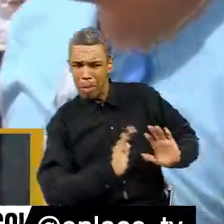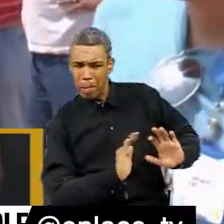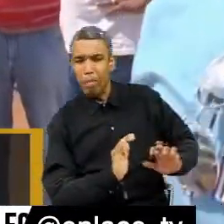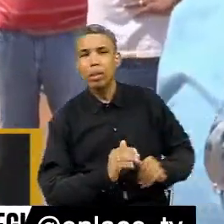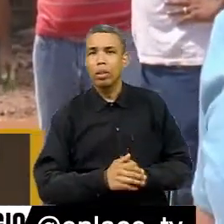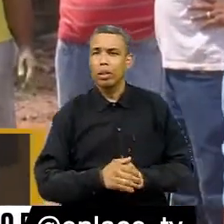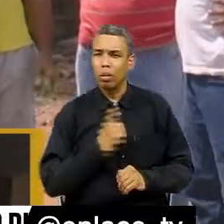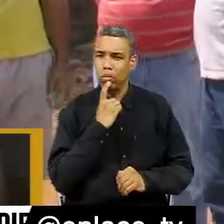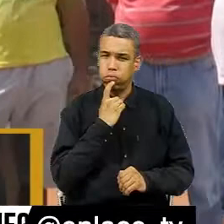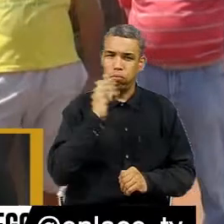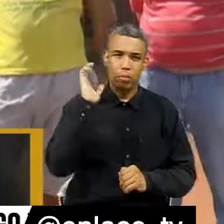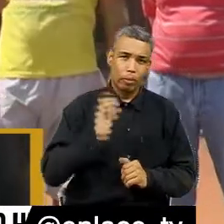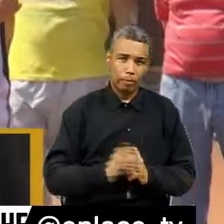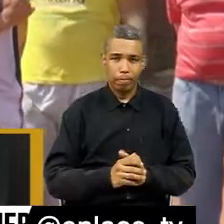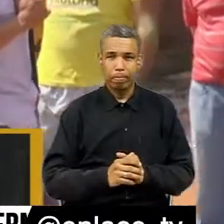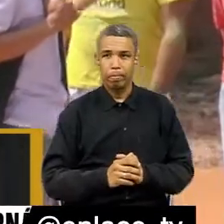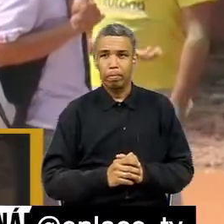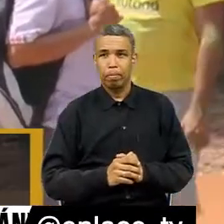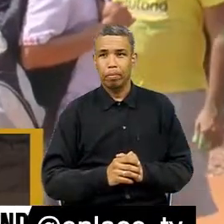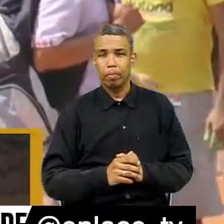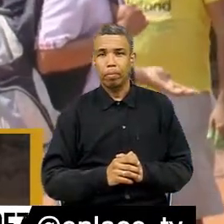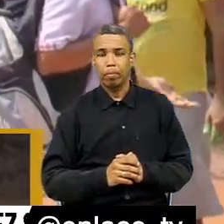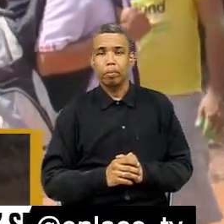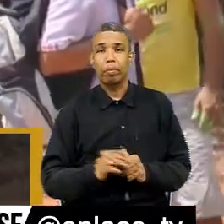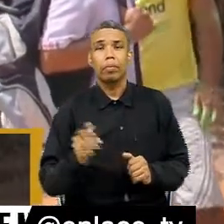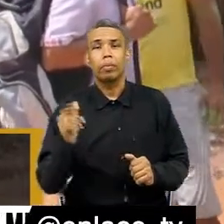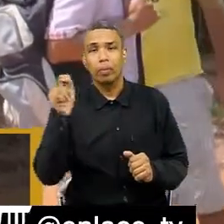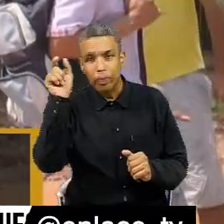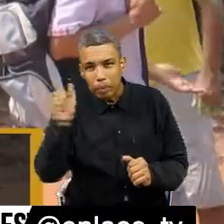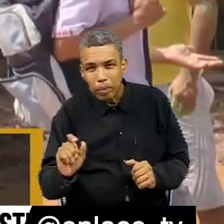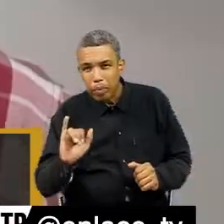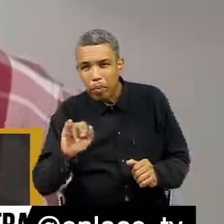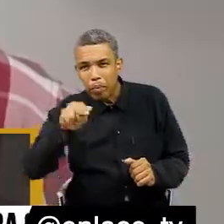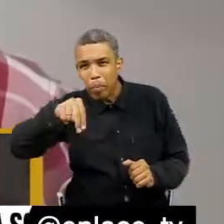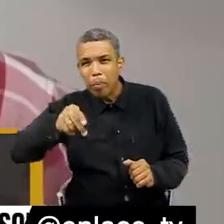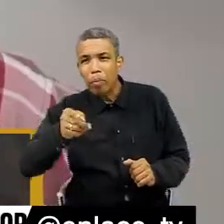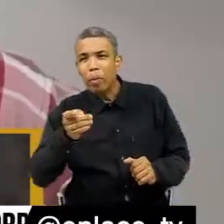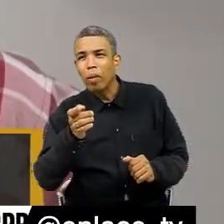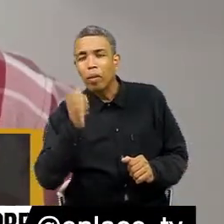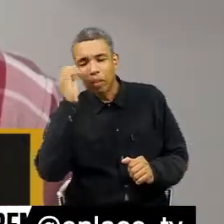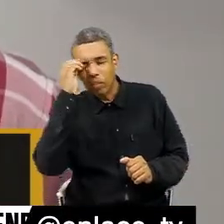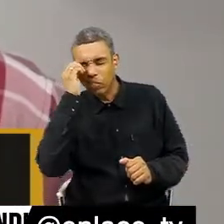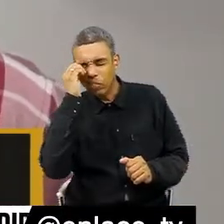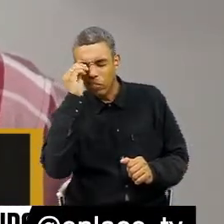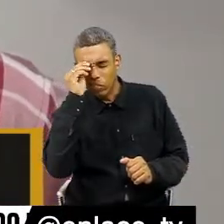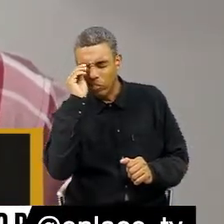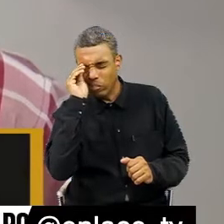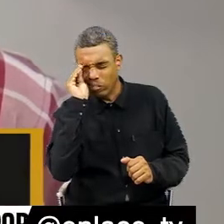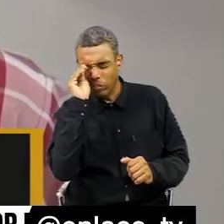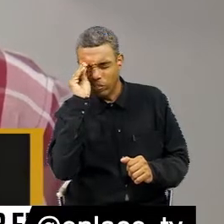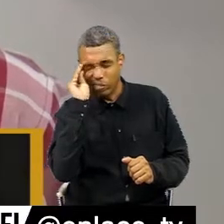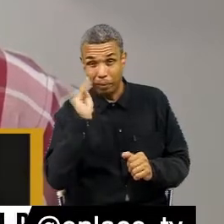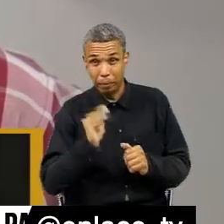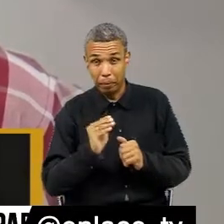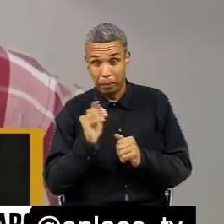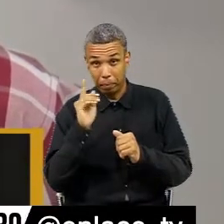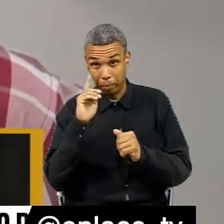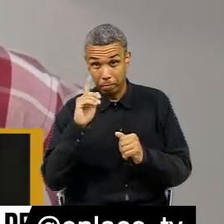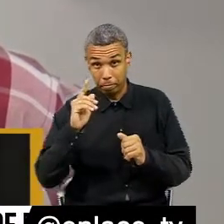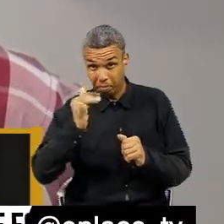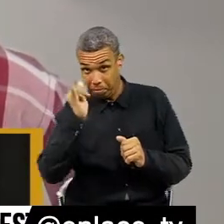escuchar entonces lo que dice el ingeniero Fernando Andrade, responsable de autopavimentación, sobre este particular. La Secretaría de Infraestructura también ya tiene un